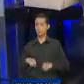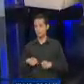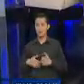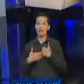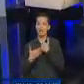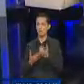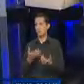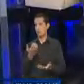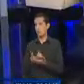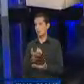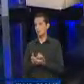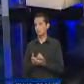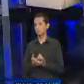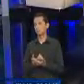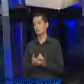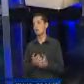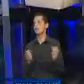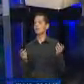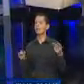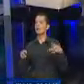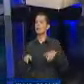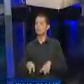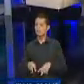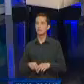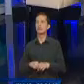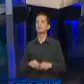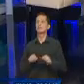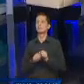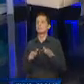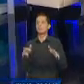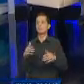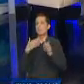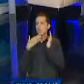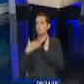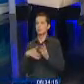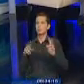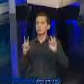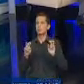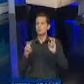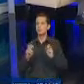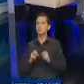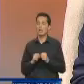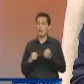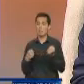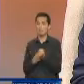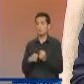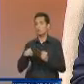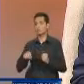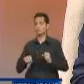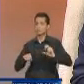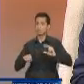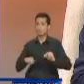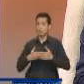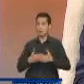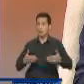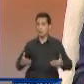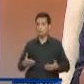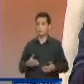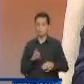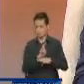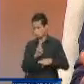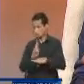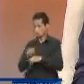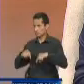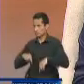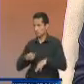situación económica, como en amplio alcance, por ejemplo, en el tema de si es que favorecerá o no el consumo de los productos nacionales, si la gente